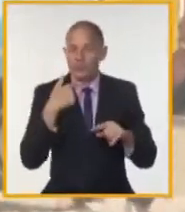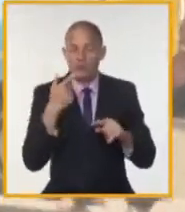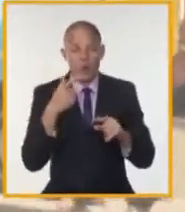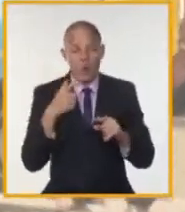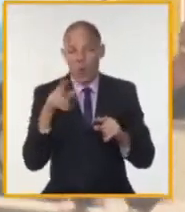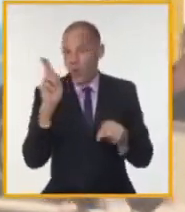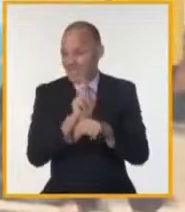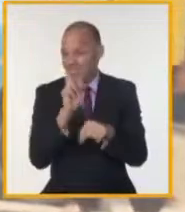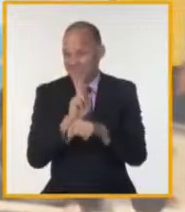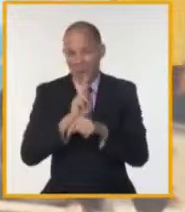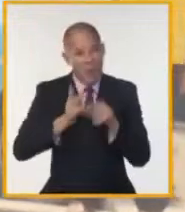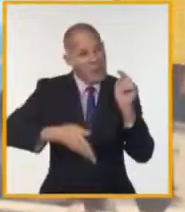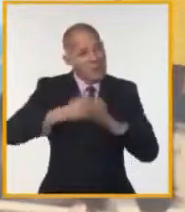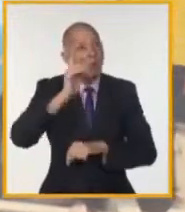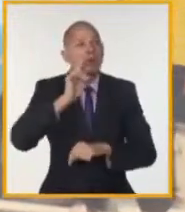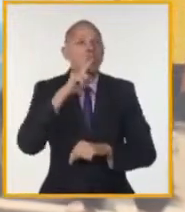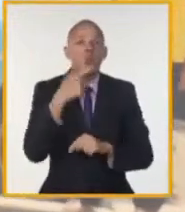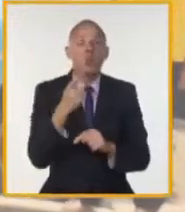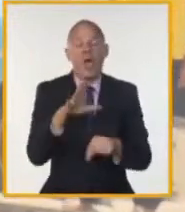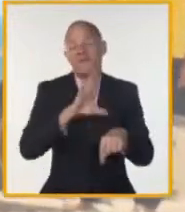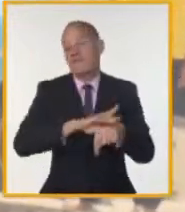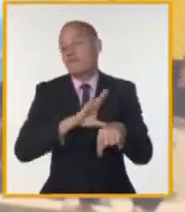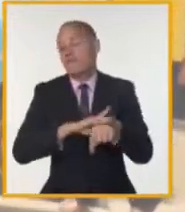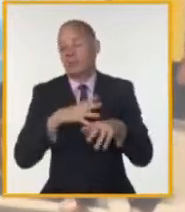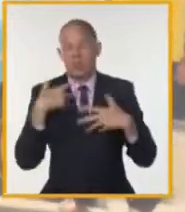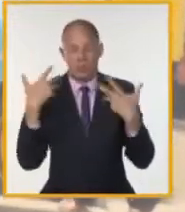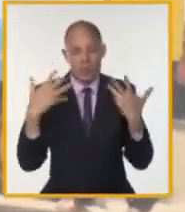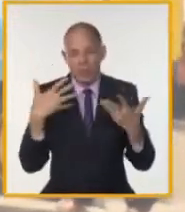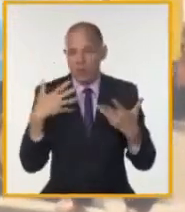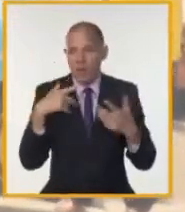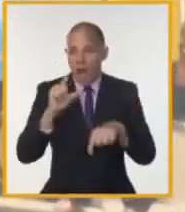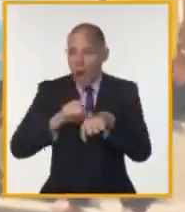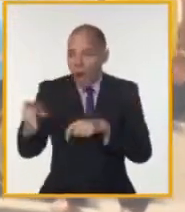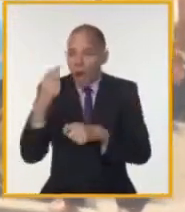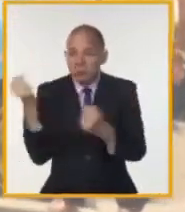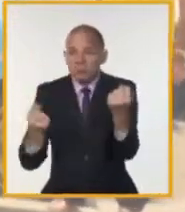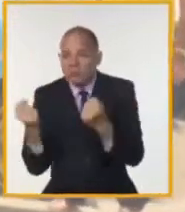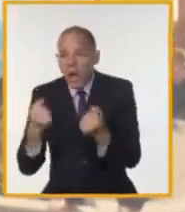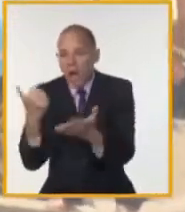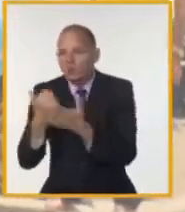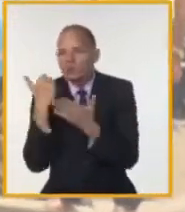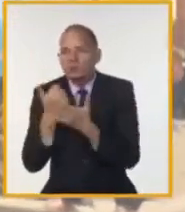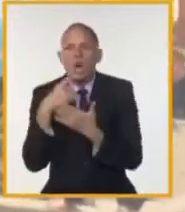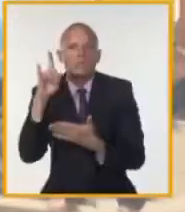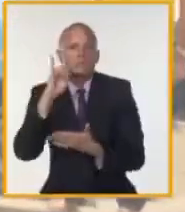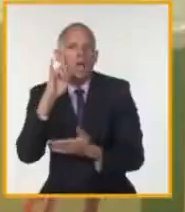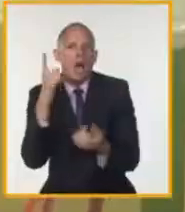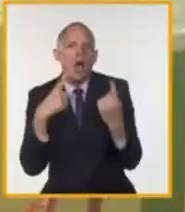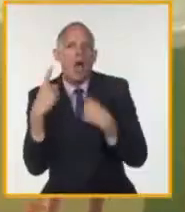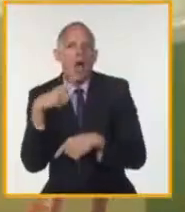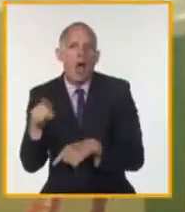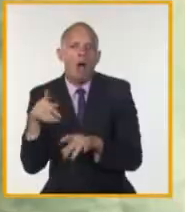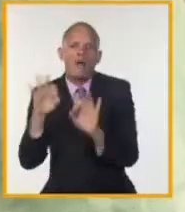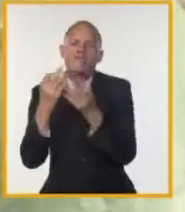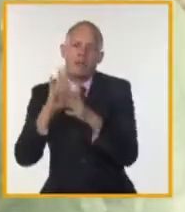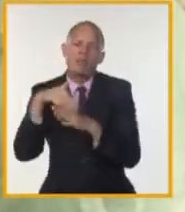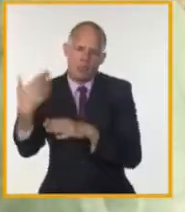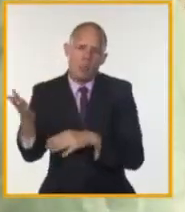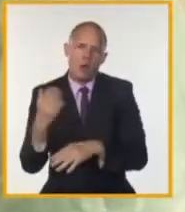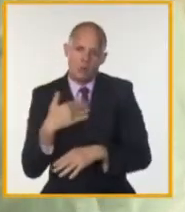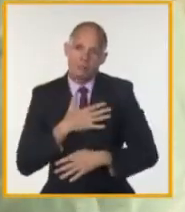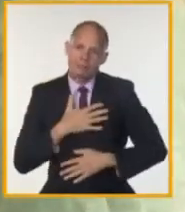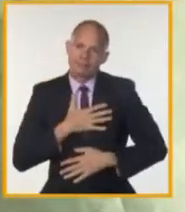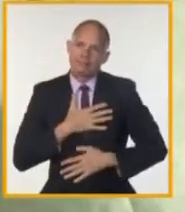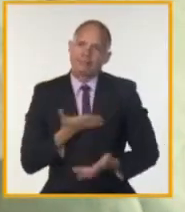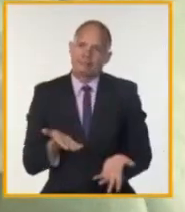él viene y me trae comida, me trae desayuno hasta que mi familia logre localizarme. Con un